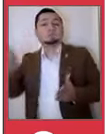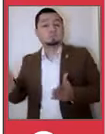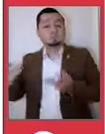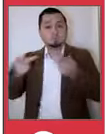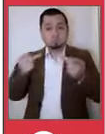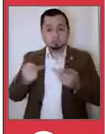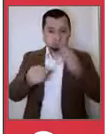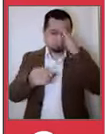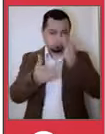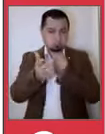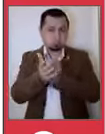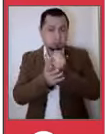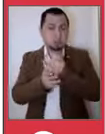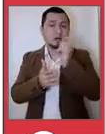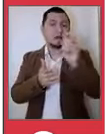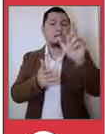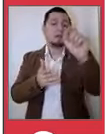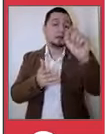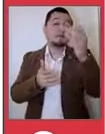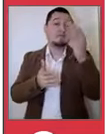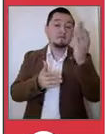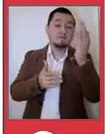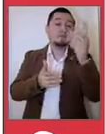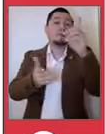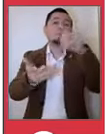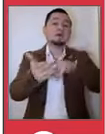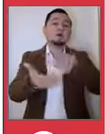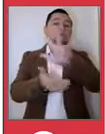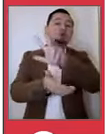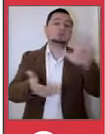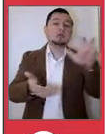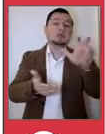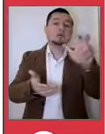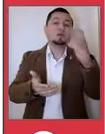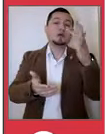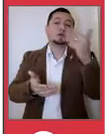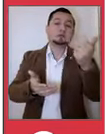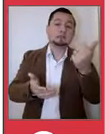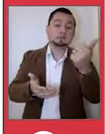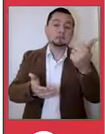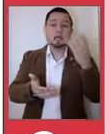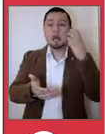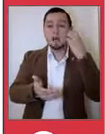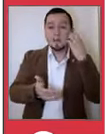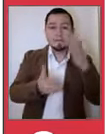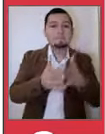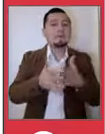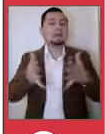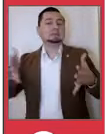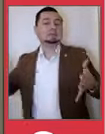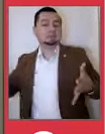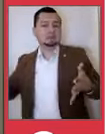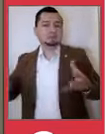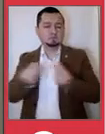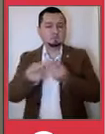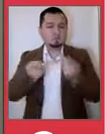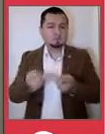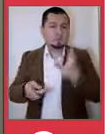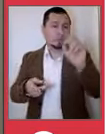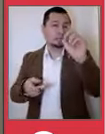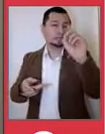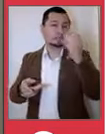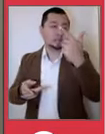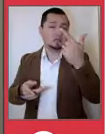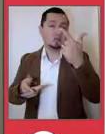de ejecución para tener el 20 de febrero 1856 camas disponibles y un incremento de 37